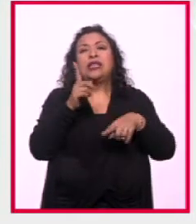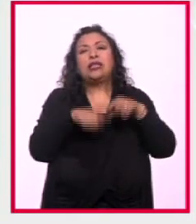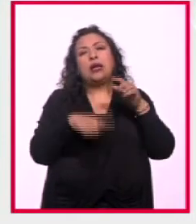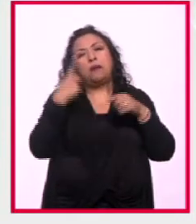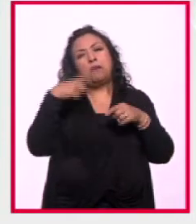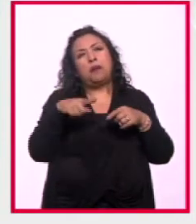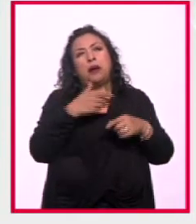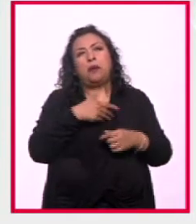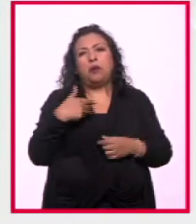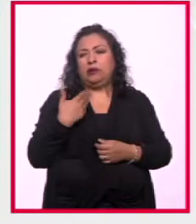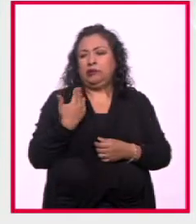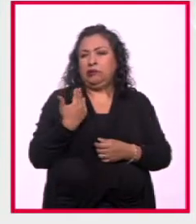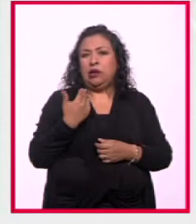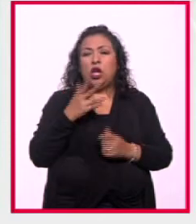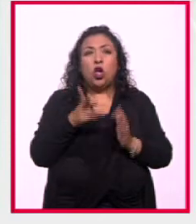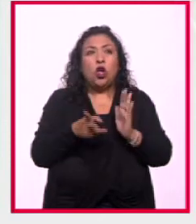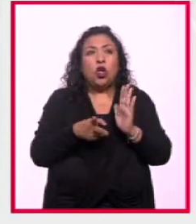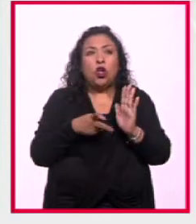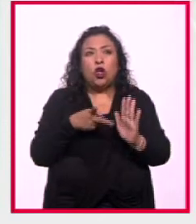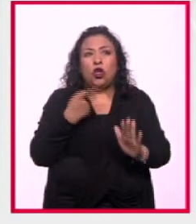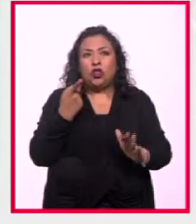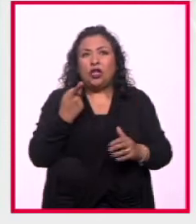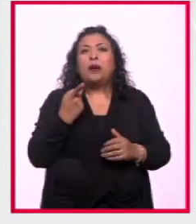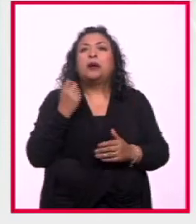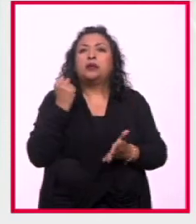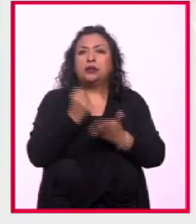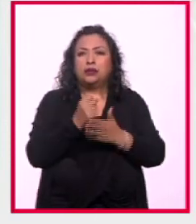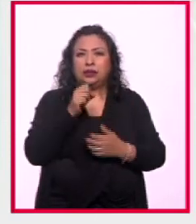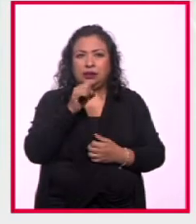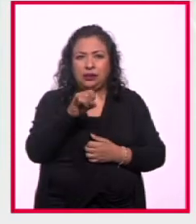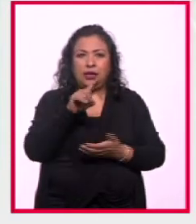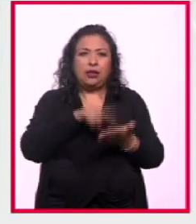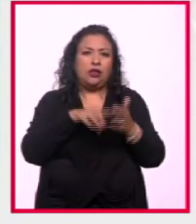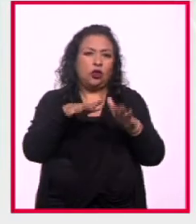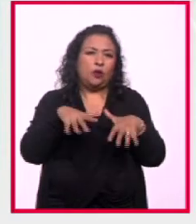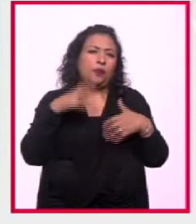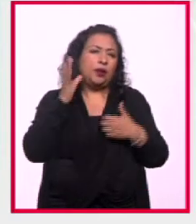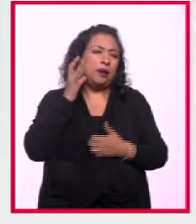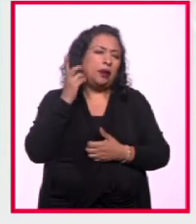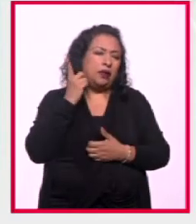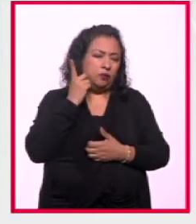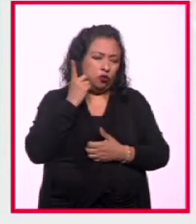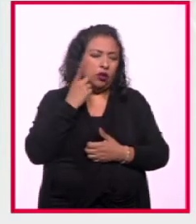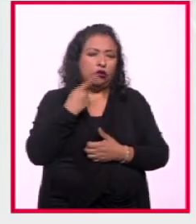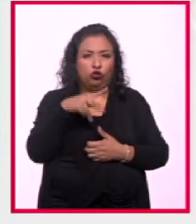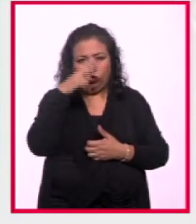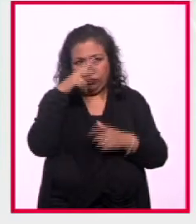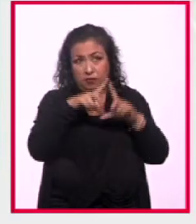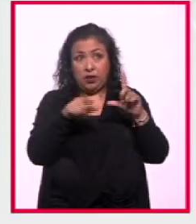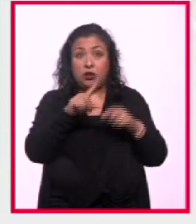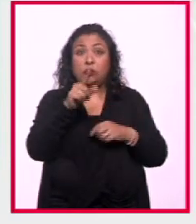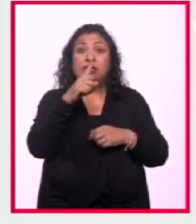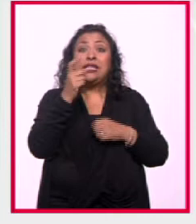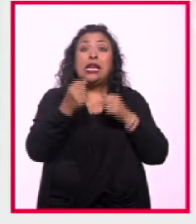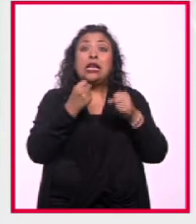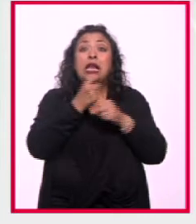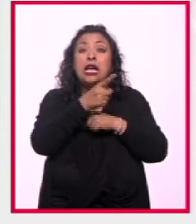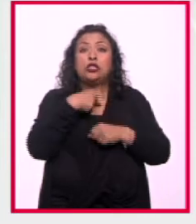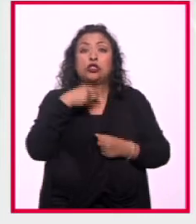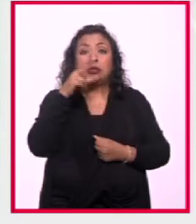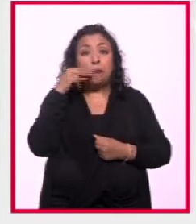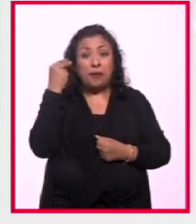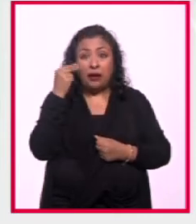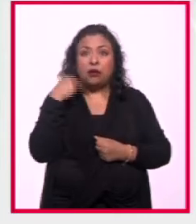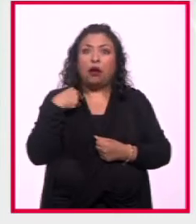recientemente se acaba de de aprobar en el congreso mexicano después de más de 100 años de que los zapatistas